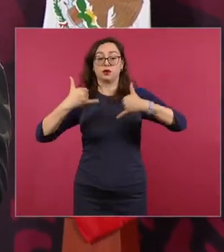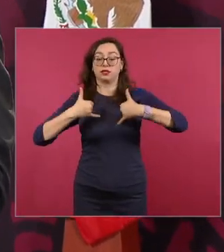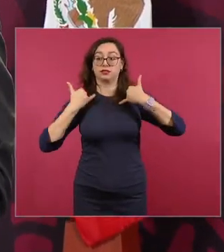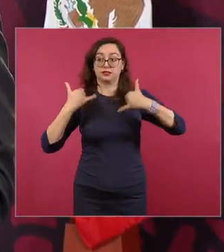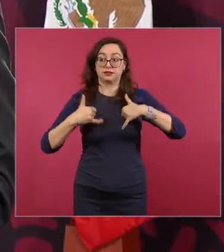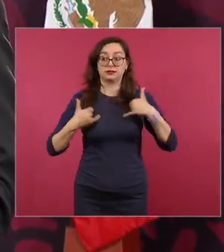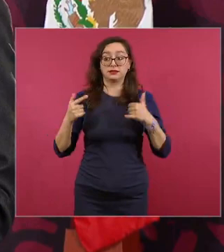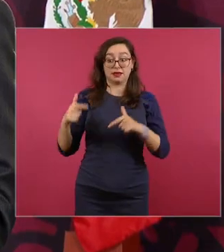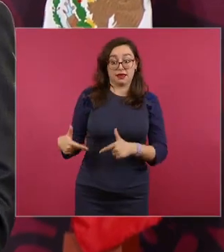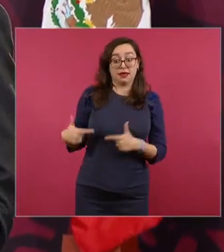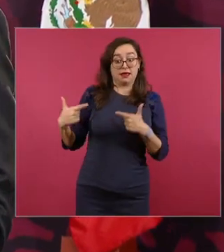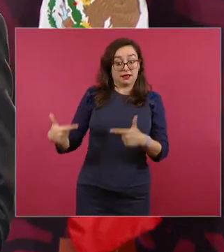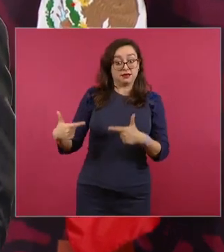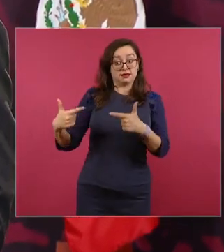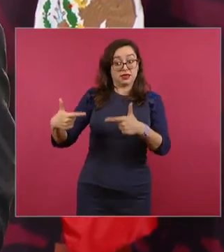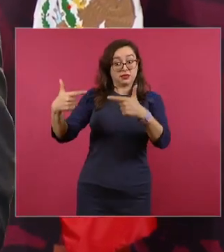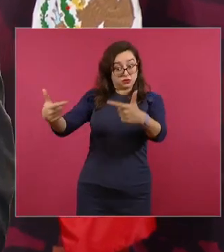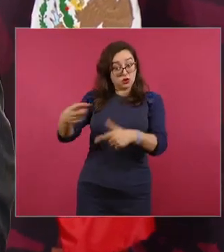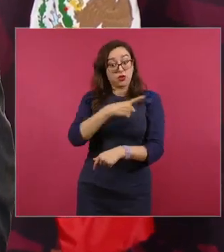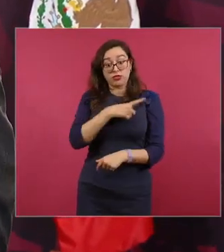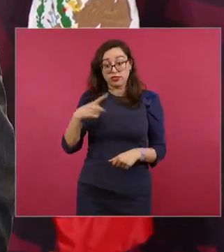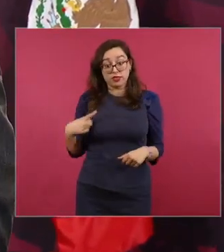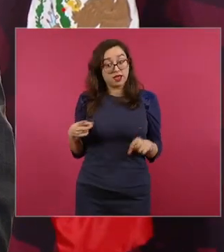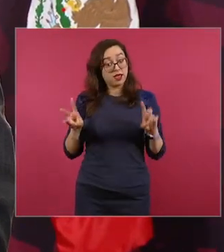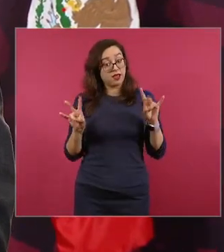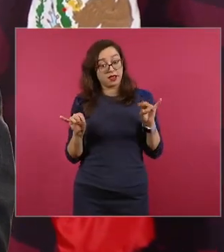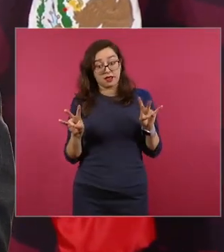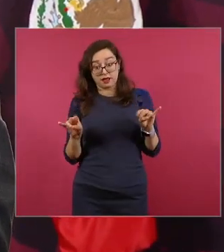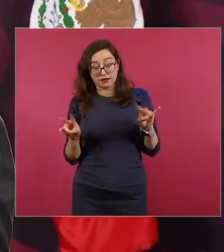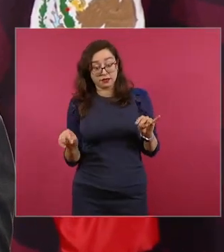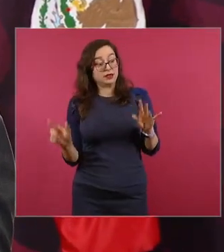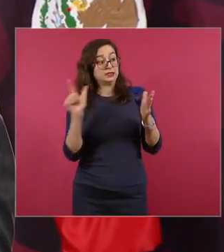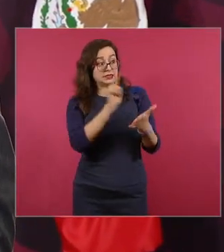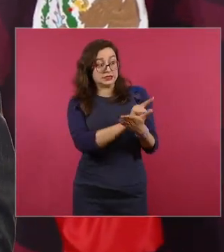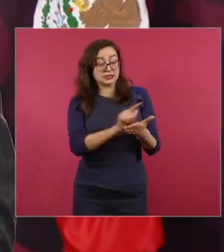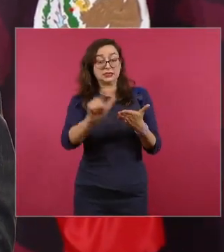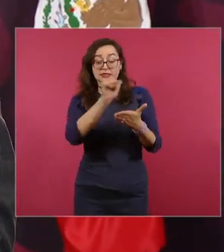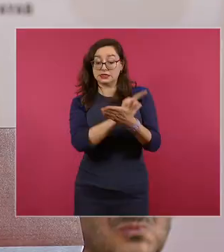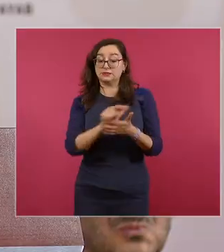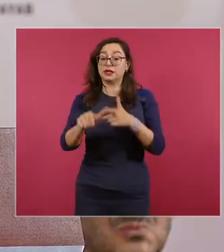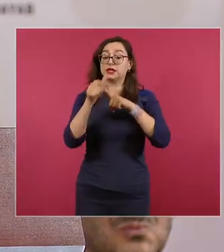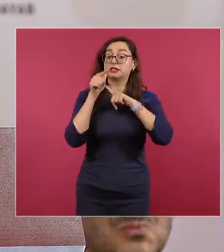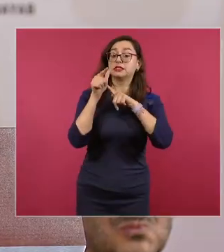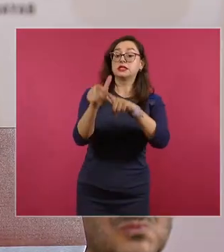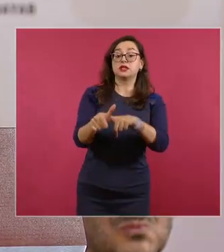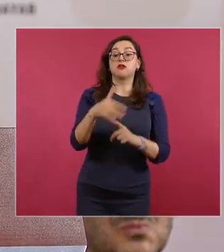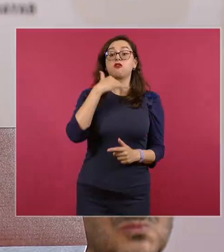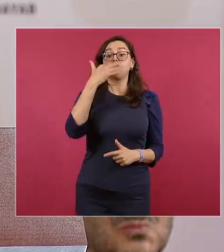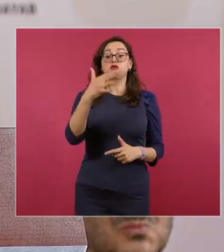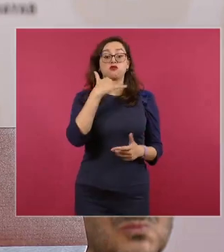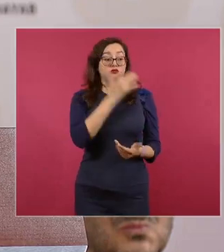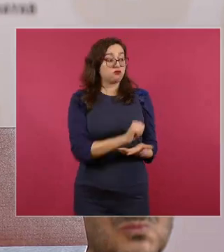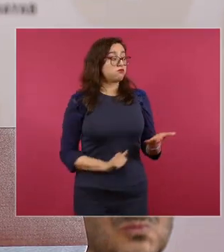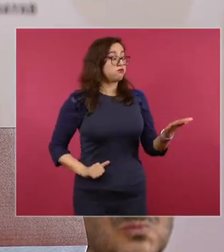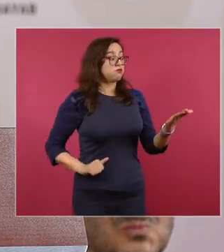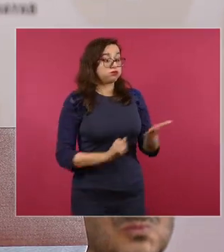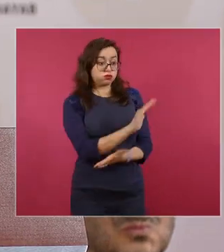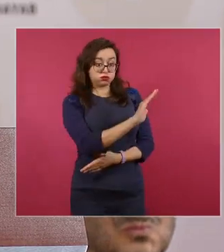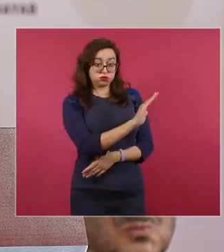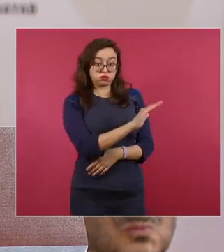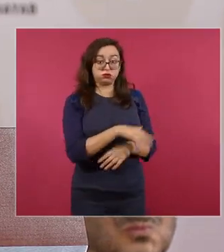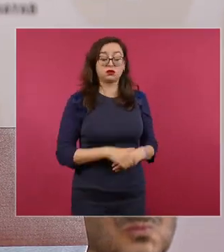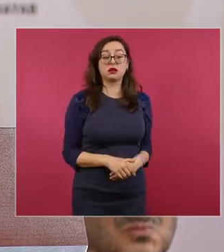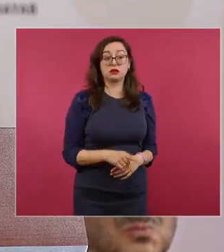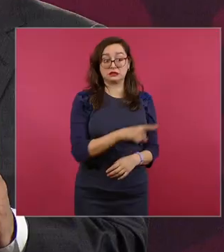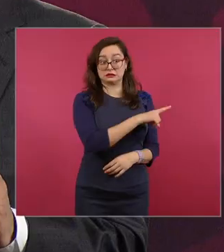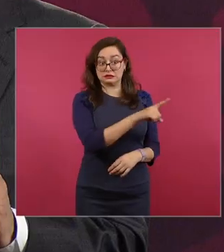seguir limpiando, seguir desterrando la corrupción, esas prácticas